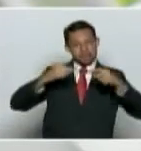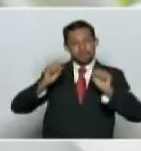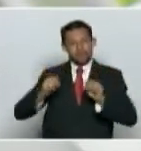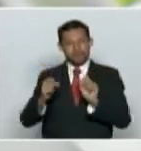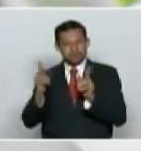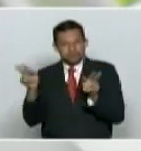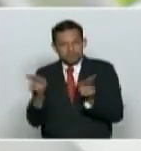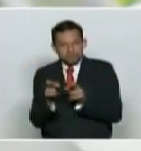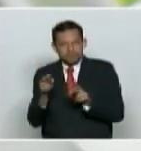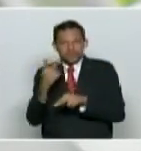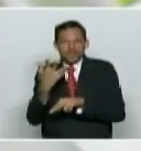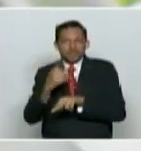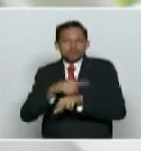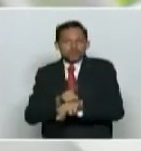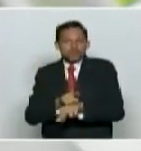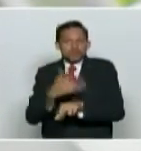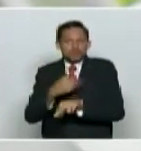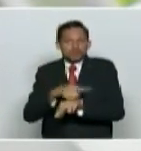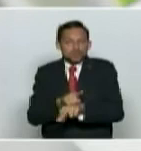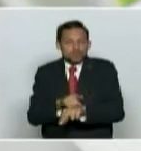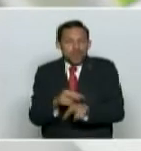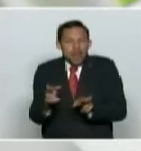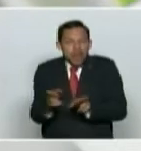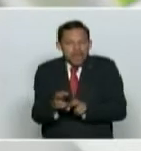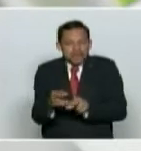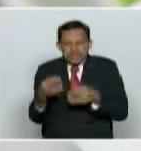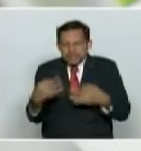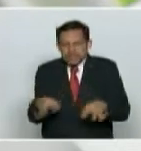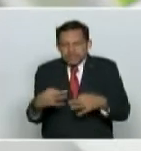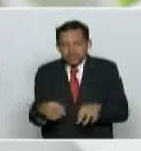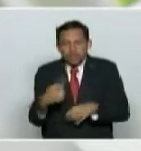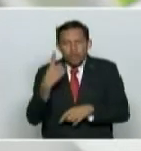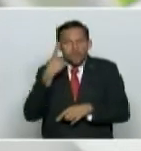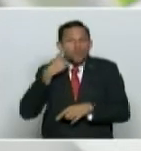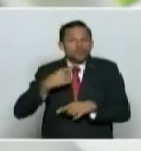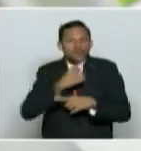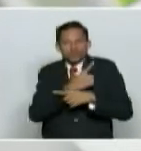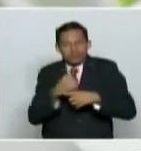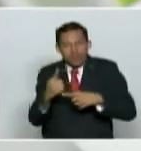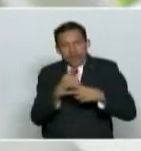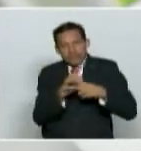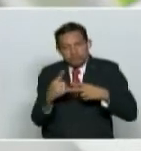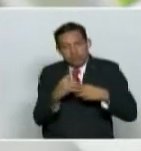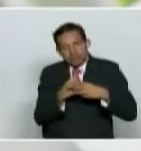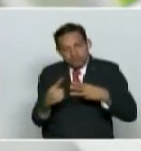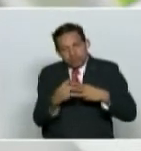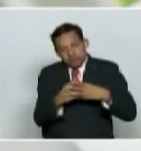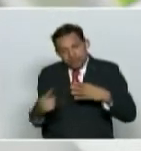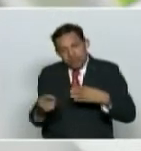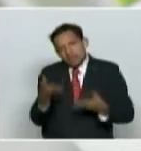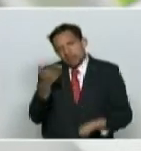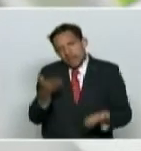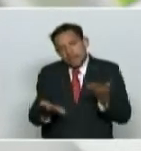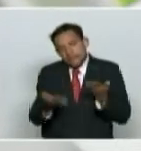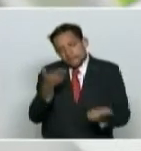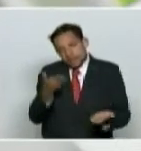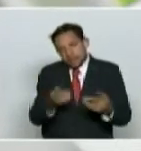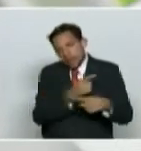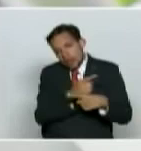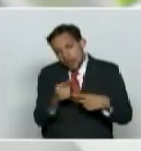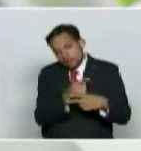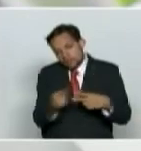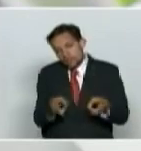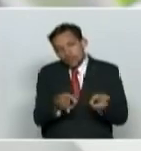Tiene una duración de 5 minutos y se saca un programa semanal, o sea, todos los jueves hay un programa nuevo dependiendo de